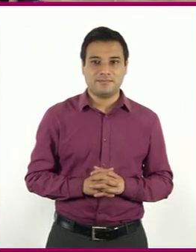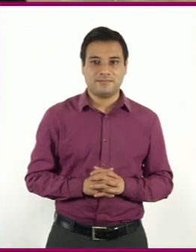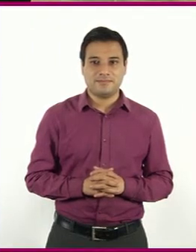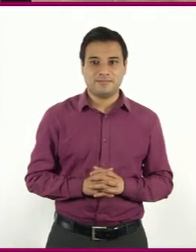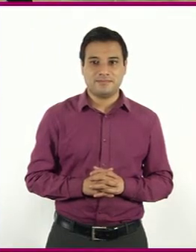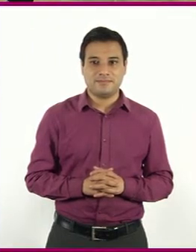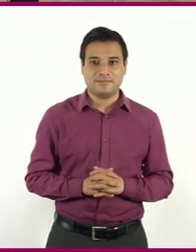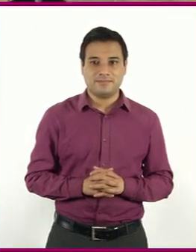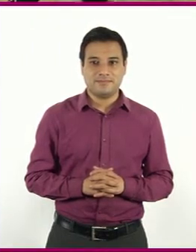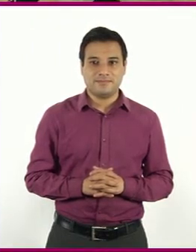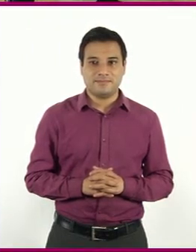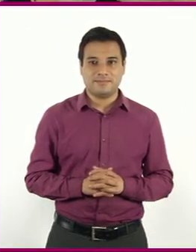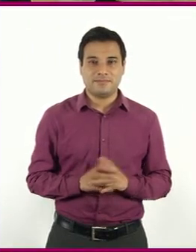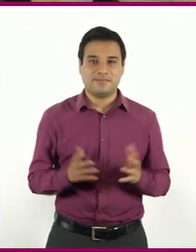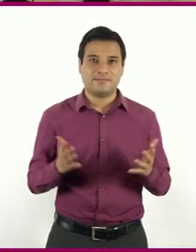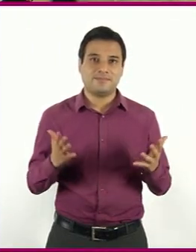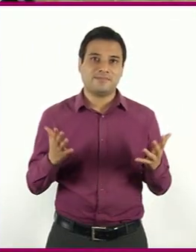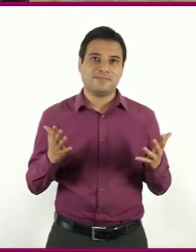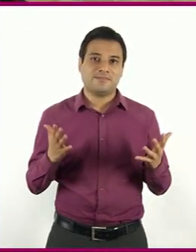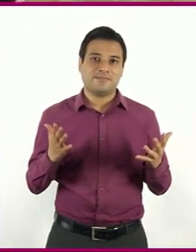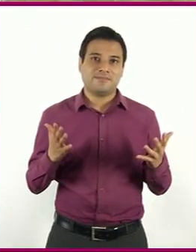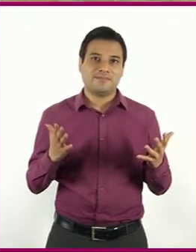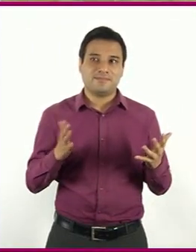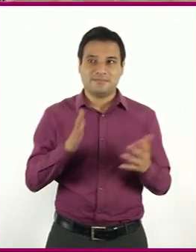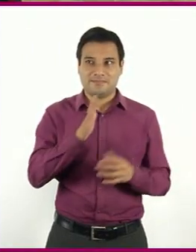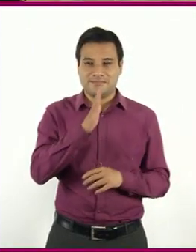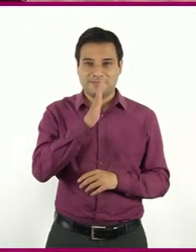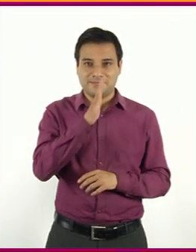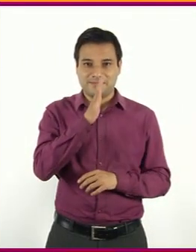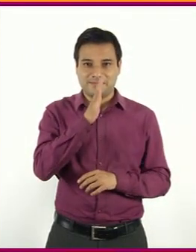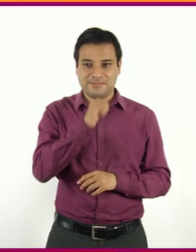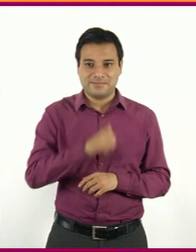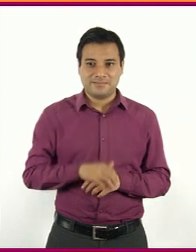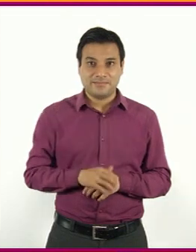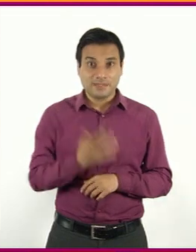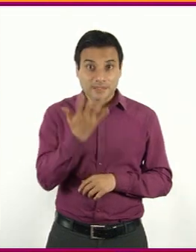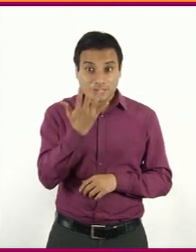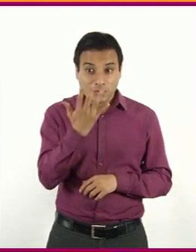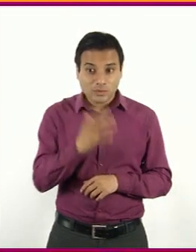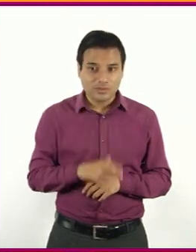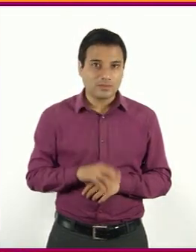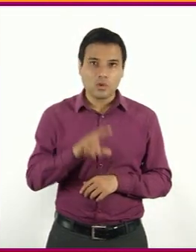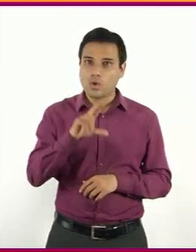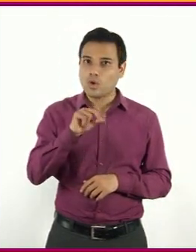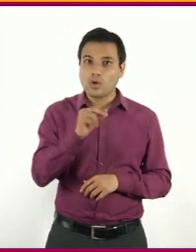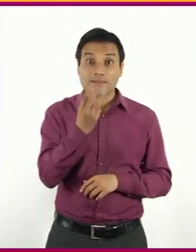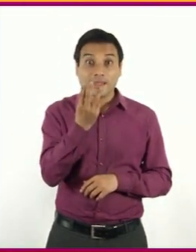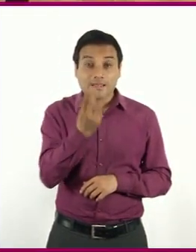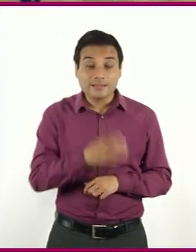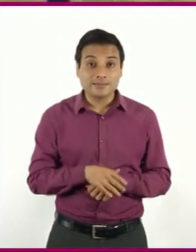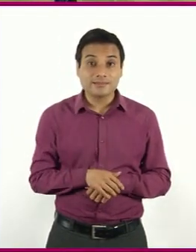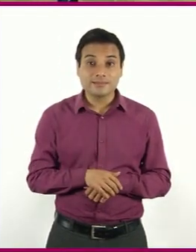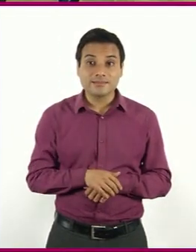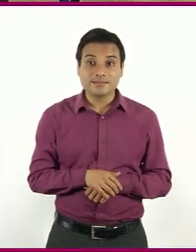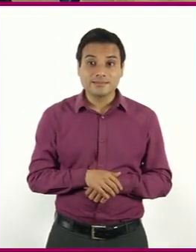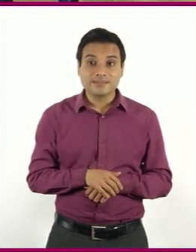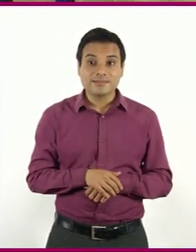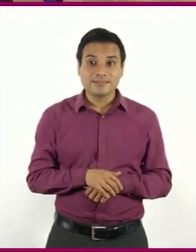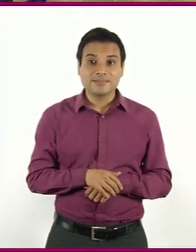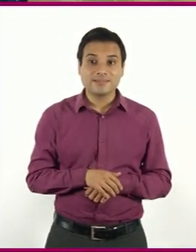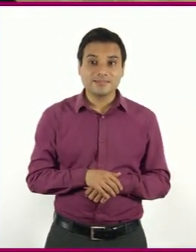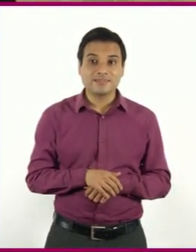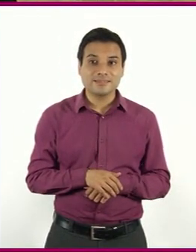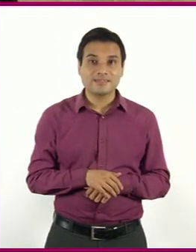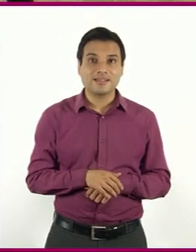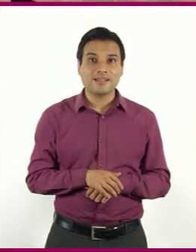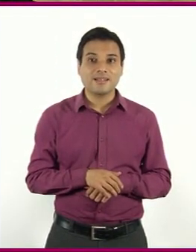Tres. Tres. Venga. ¿Qué? ¿No lo hizo cinco? Más rápido. No, menos que tres. Que tres. El primero de